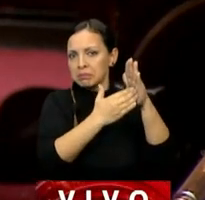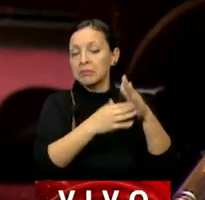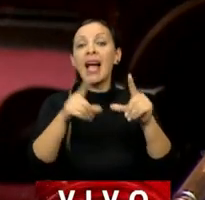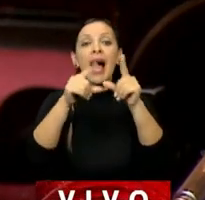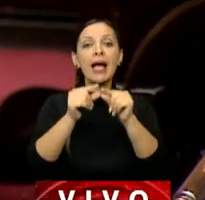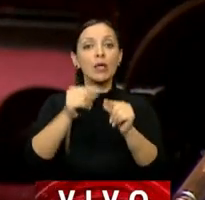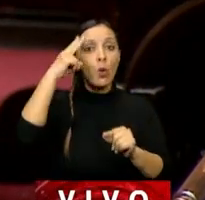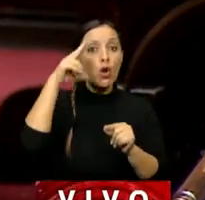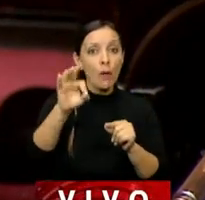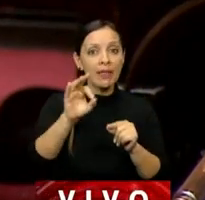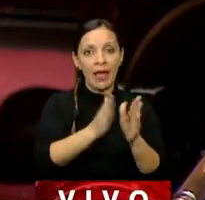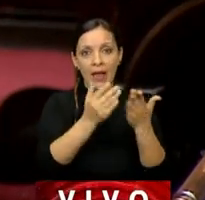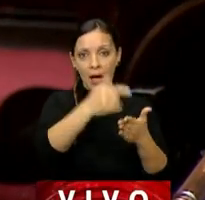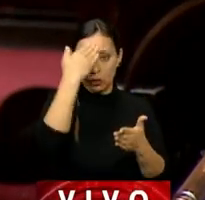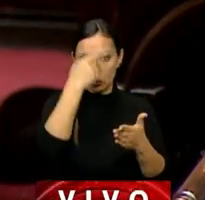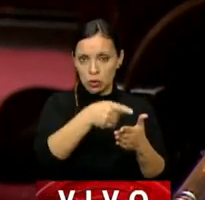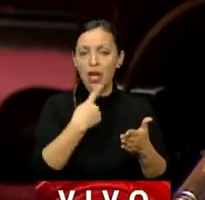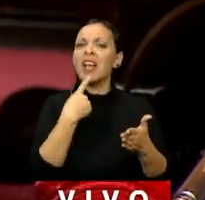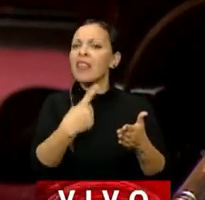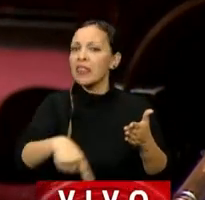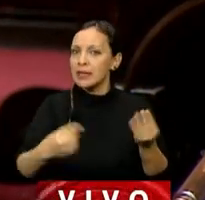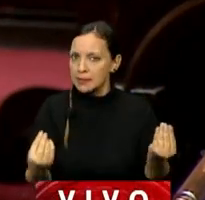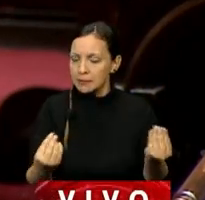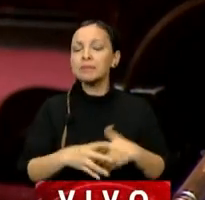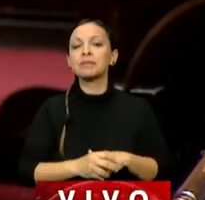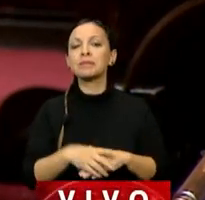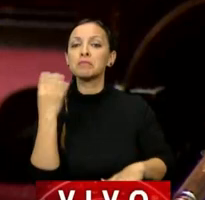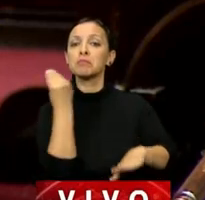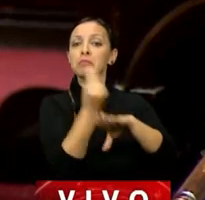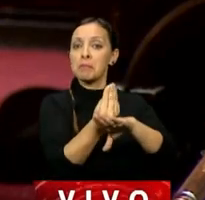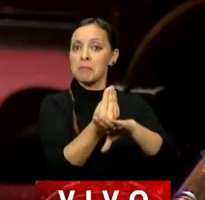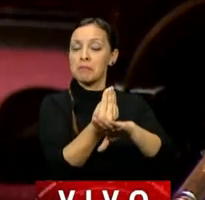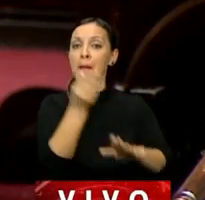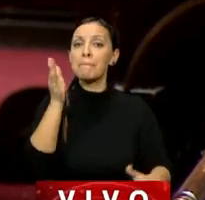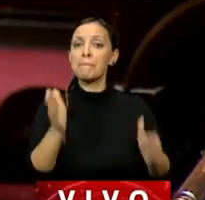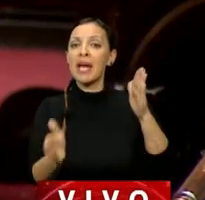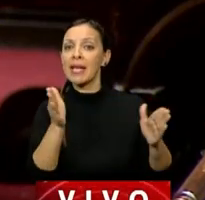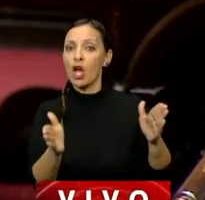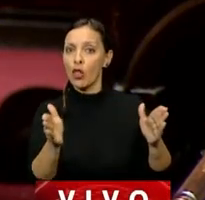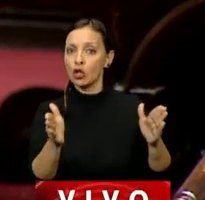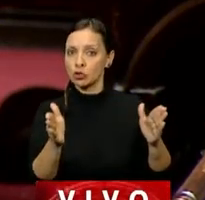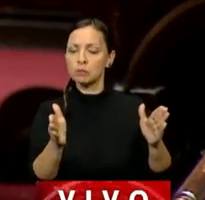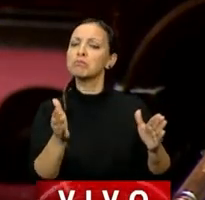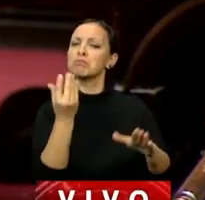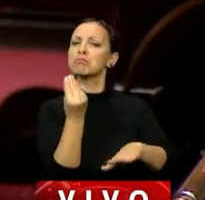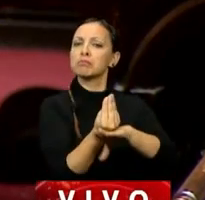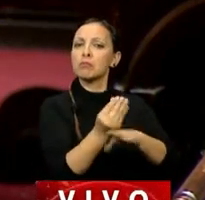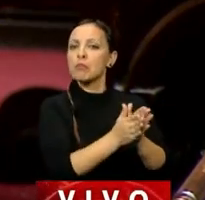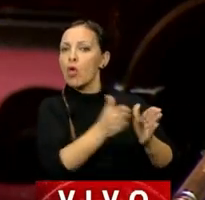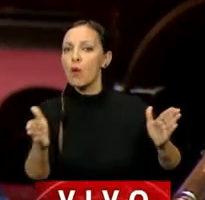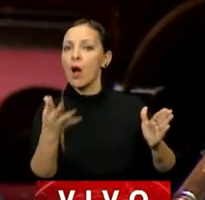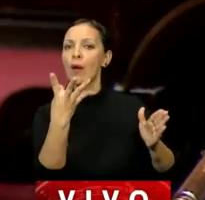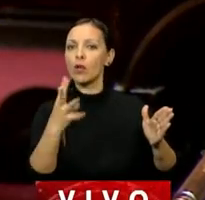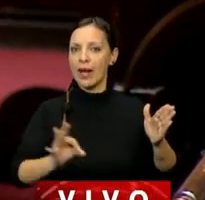artículo 90 de la constitución dice que los mandatos y habla de períodos no solo de mandatos duran cuatro